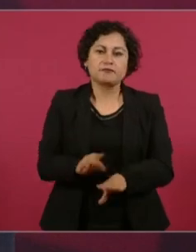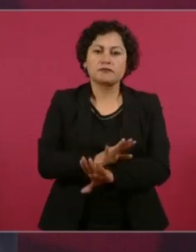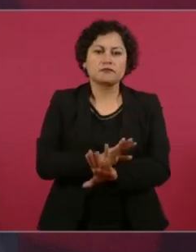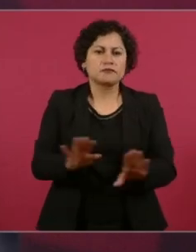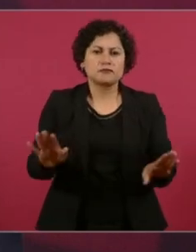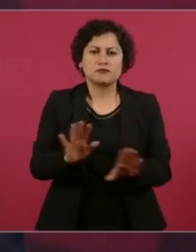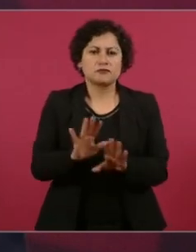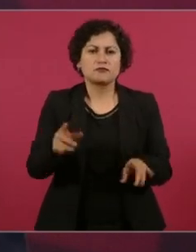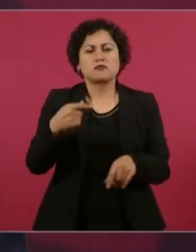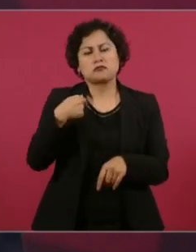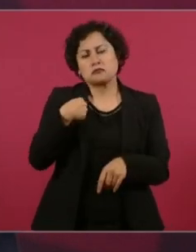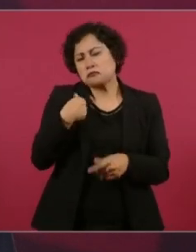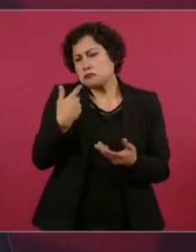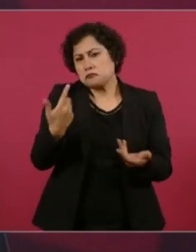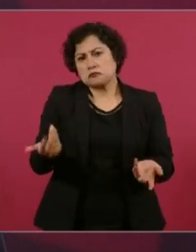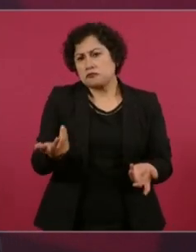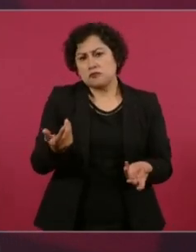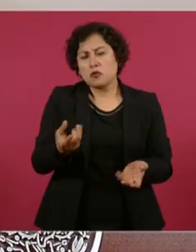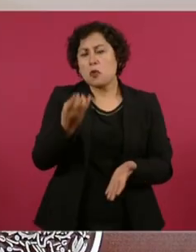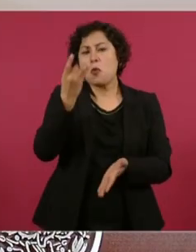más que para desearle que